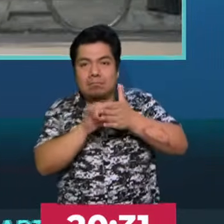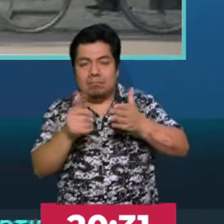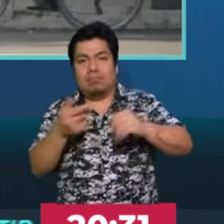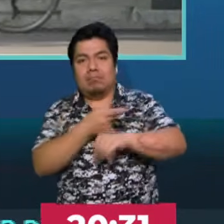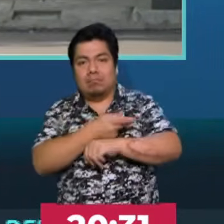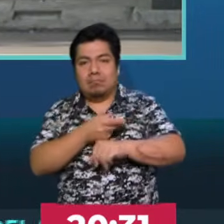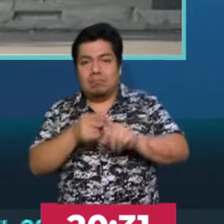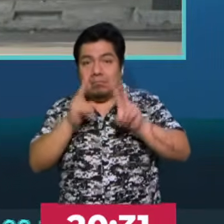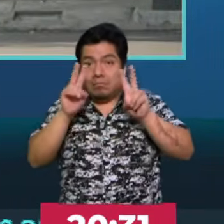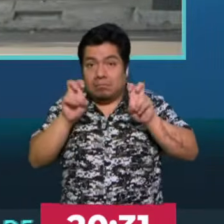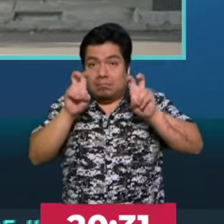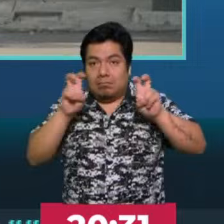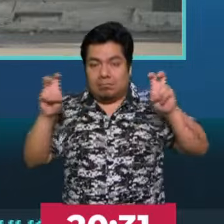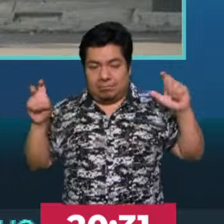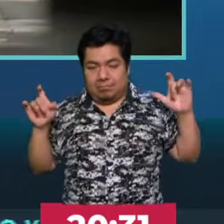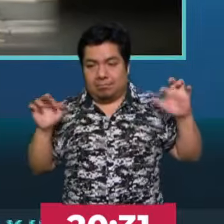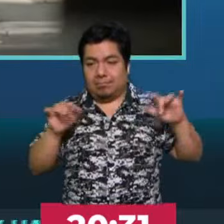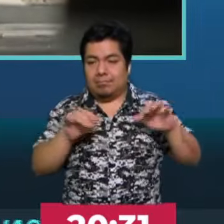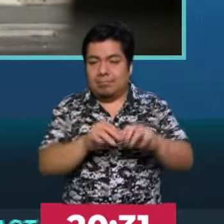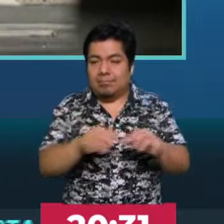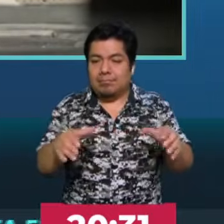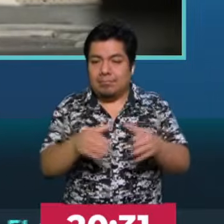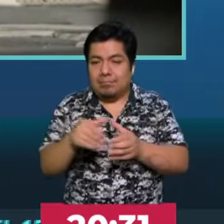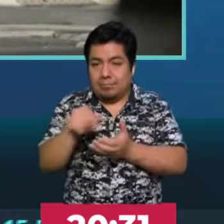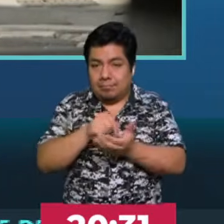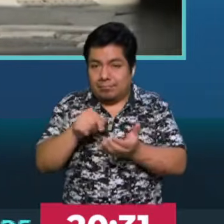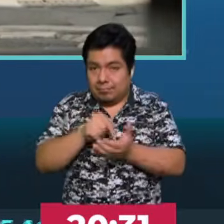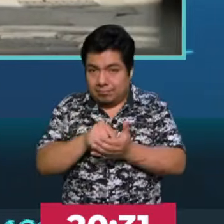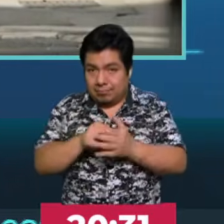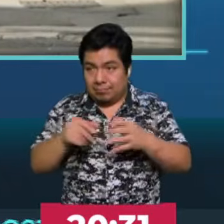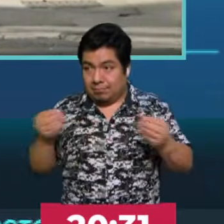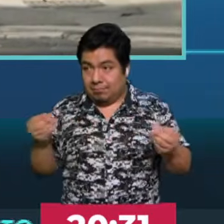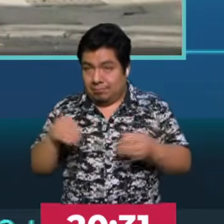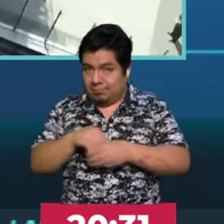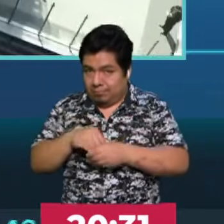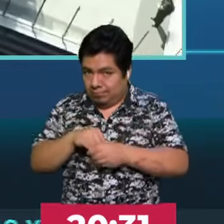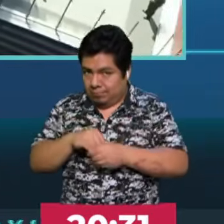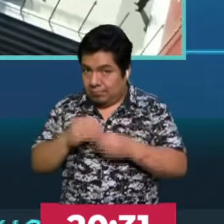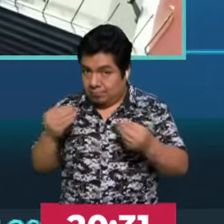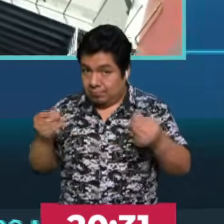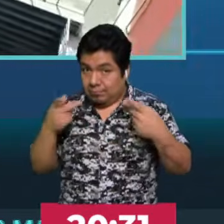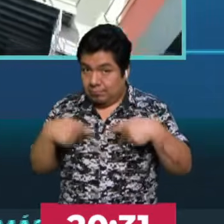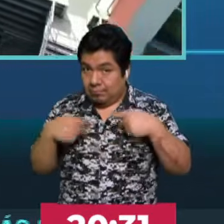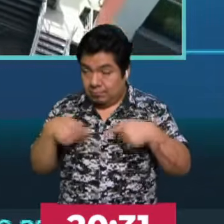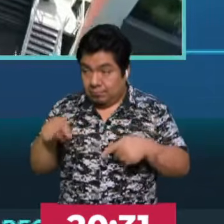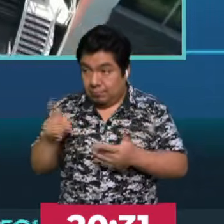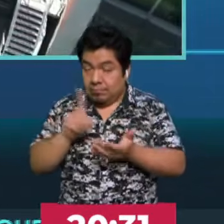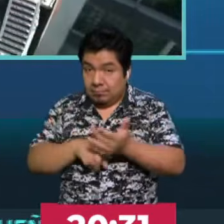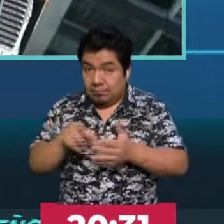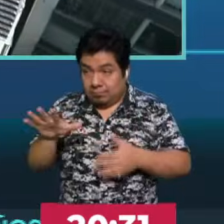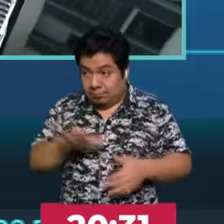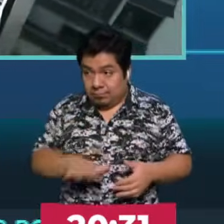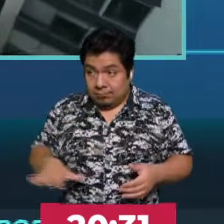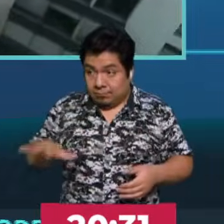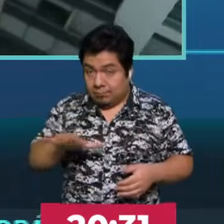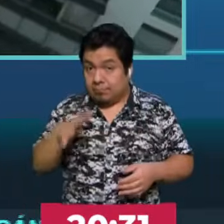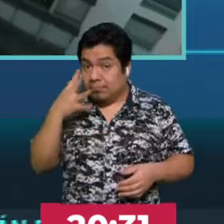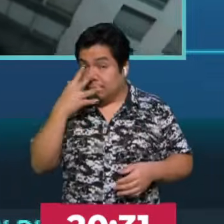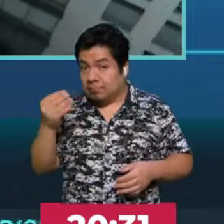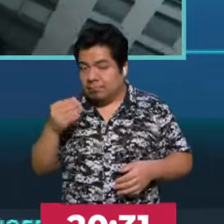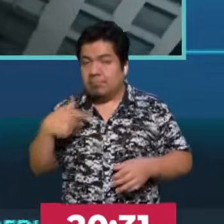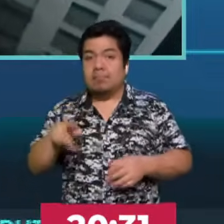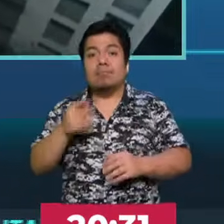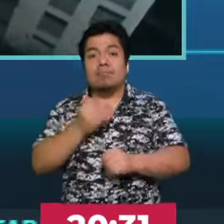de sobrepoblar una zona, no solamente densamente ya poblada de por sí, que es toda esta región, sino